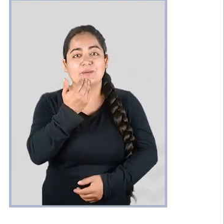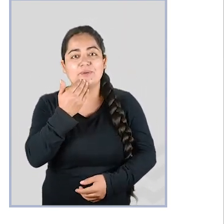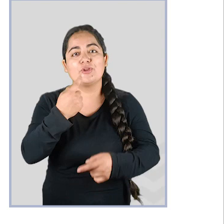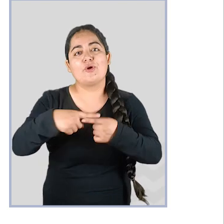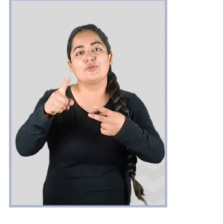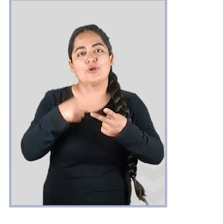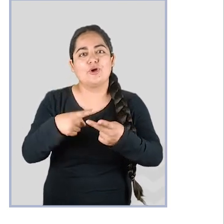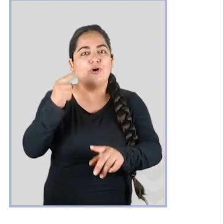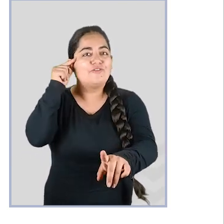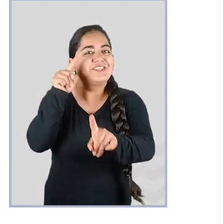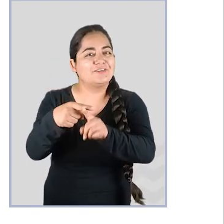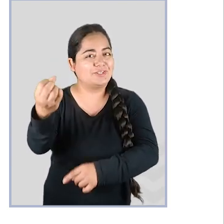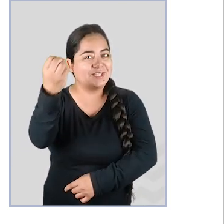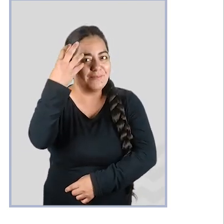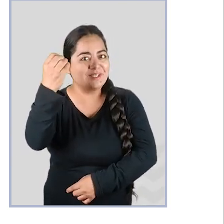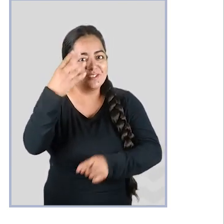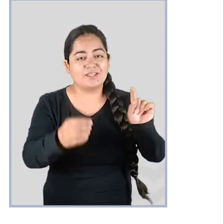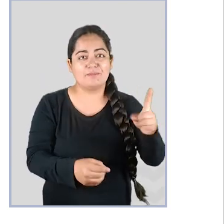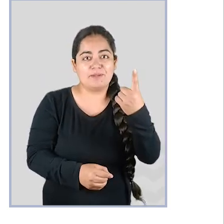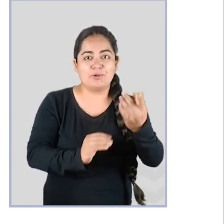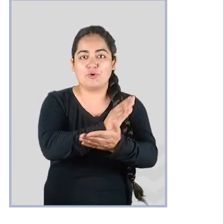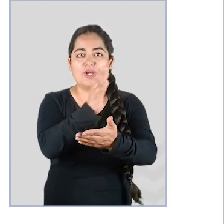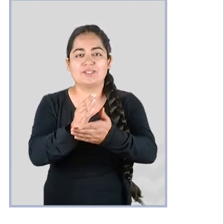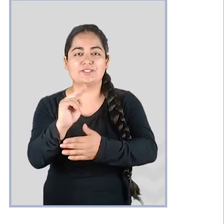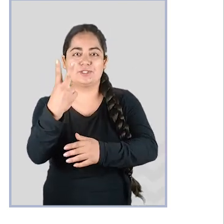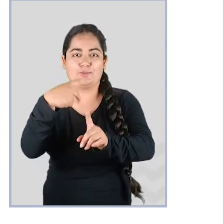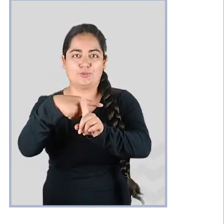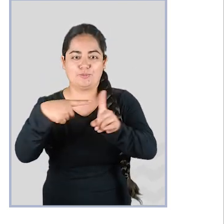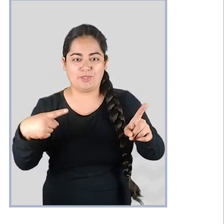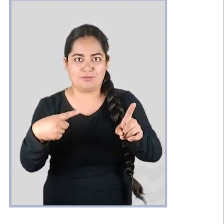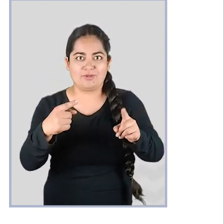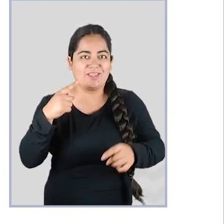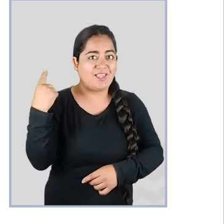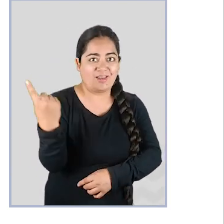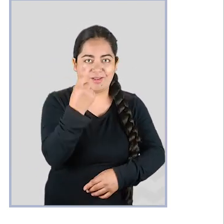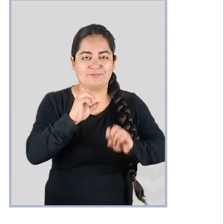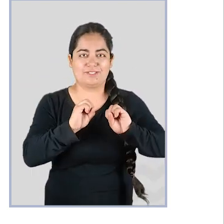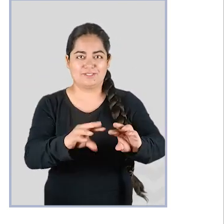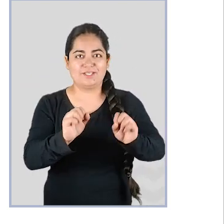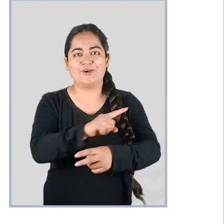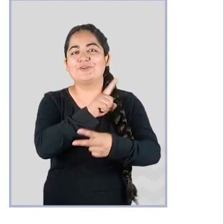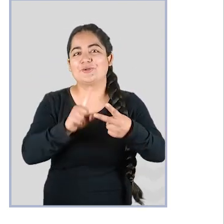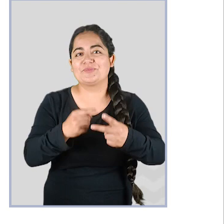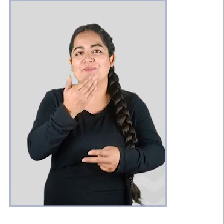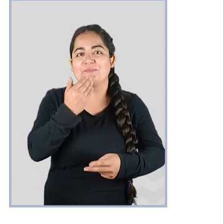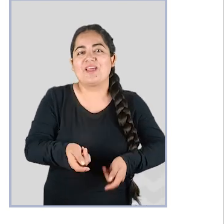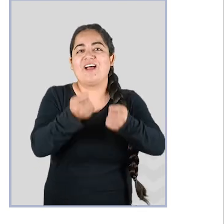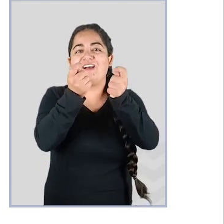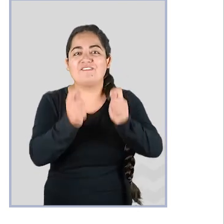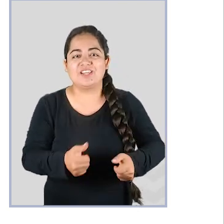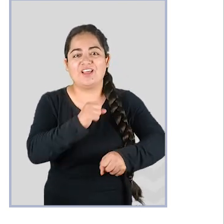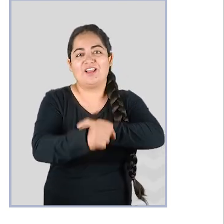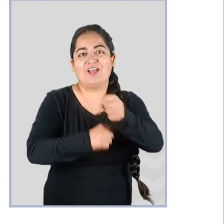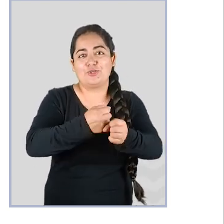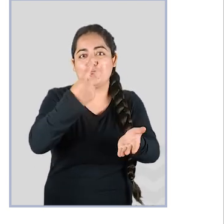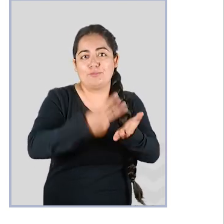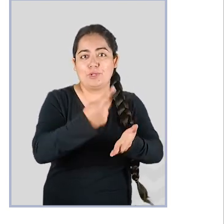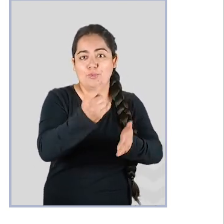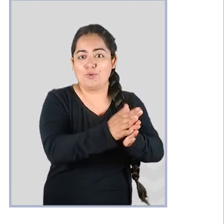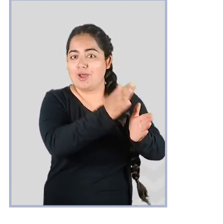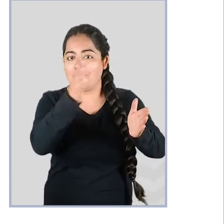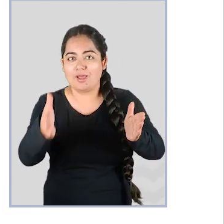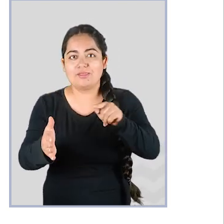aprendizaje transversales, desde primero básico a segundo medio, así como las habilidades para el siglo XXI, presentes en tercero y cuarto